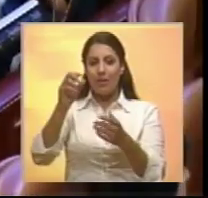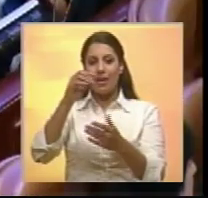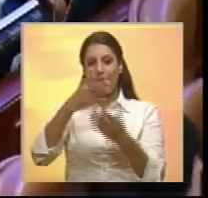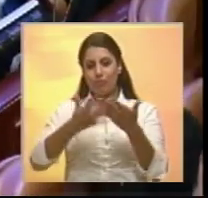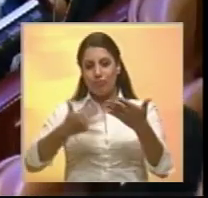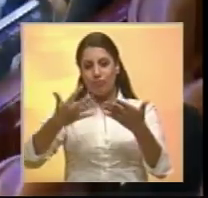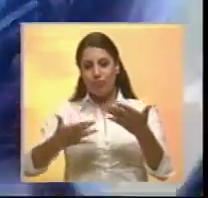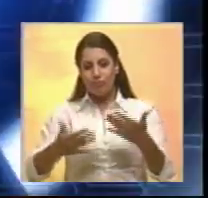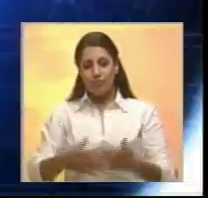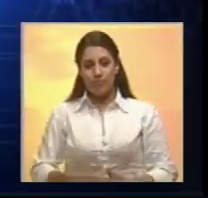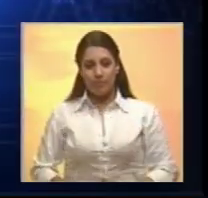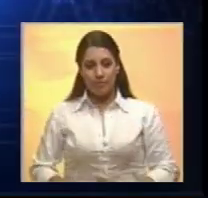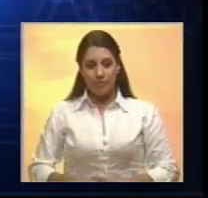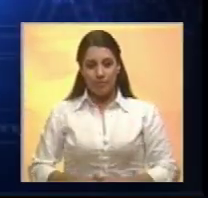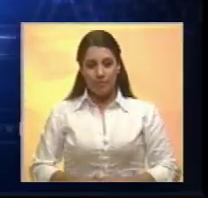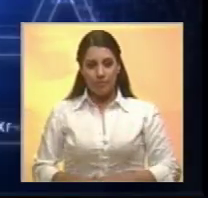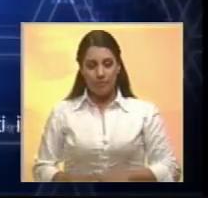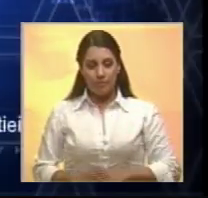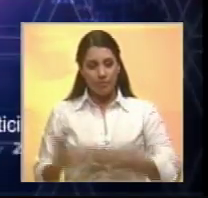texto.